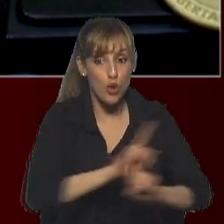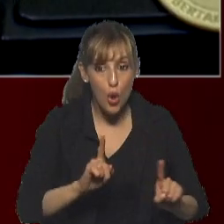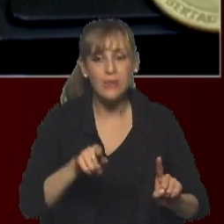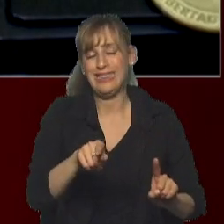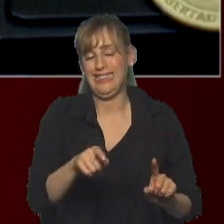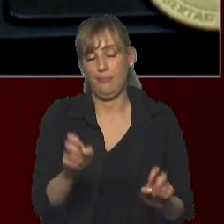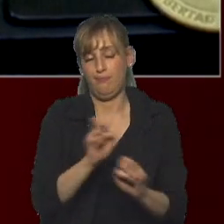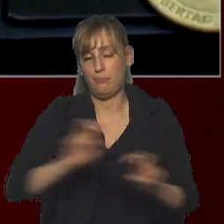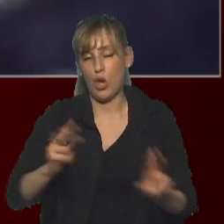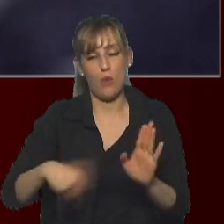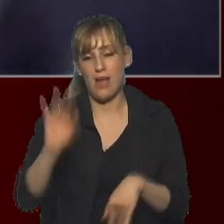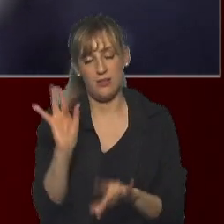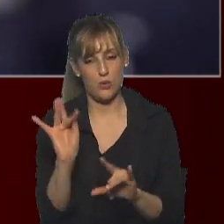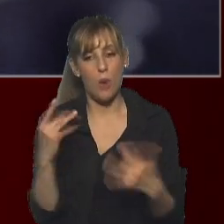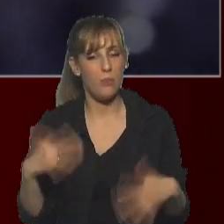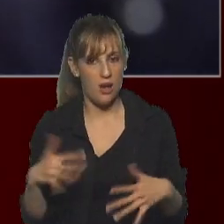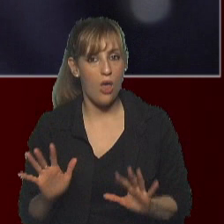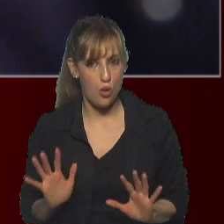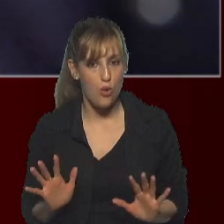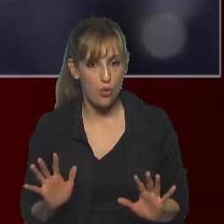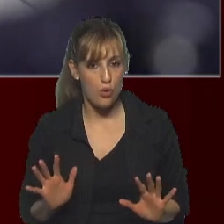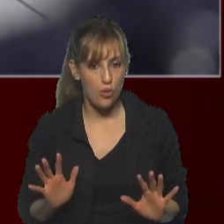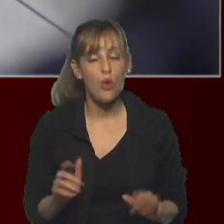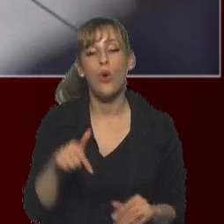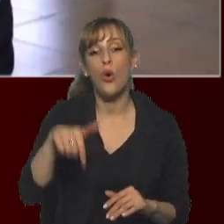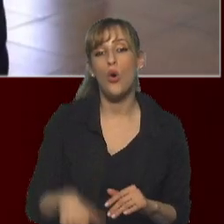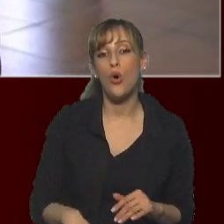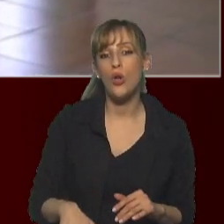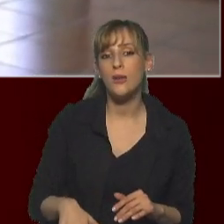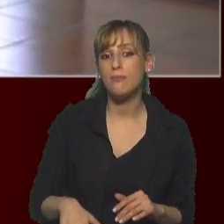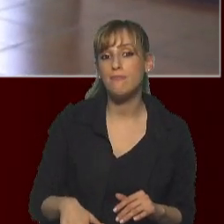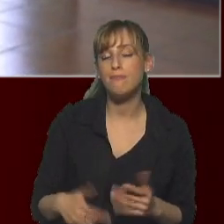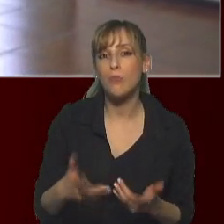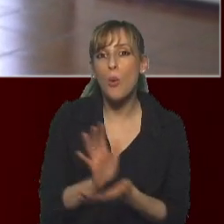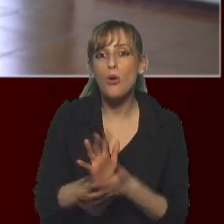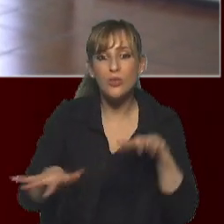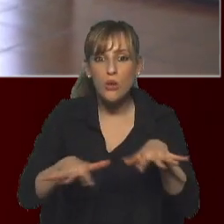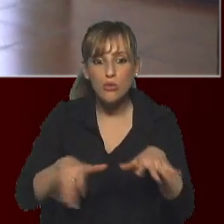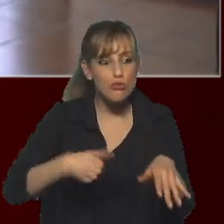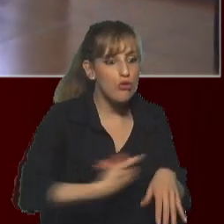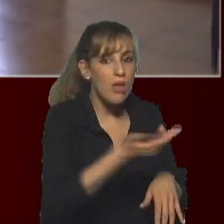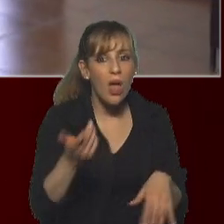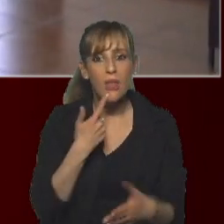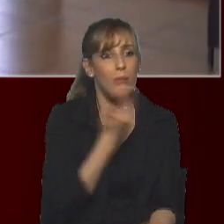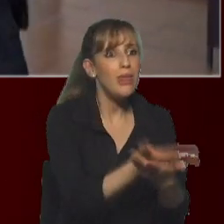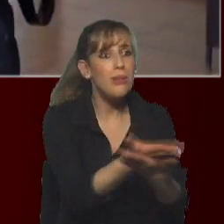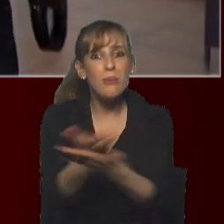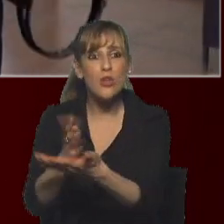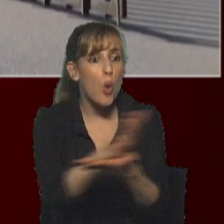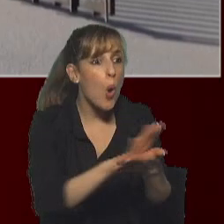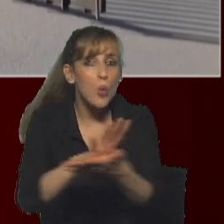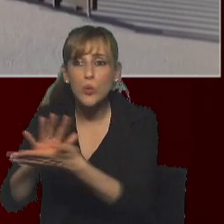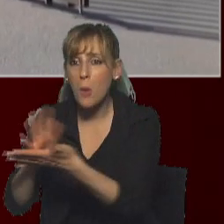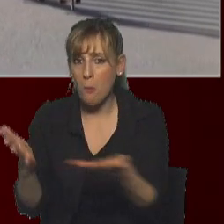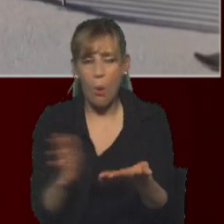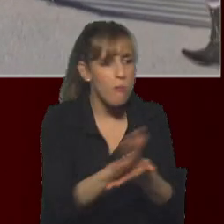porque además de las demandas del estallido social hasta el día de hoy no hay ninguna que haya sido resuelta, ¿no? O sea, Chile está desmovilizado, Chile